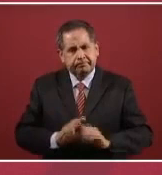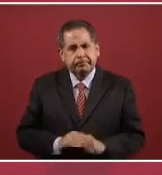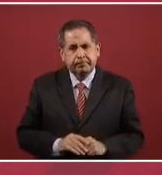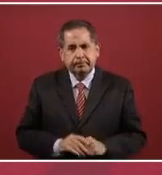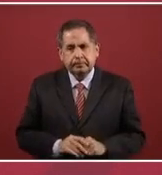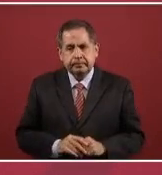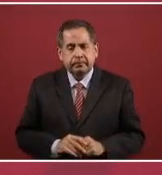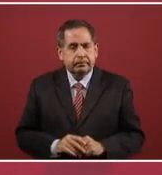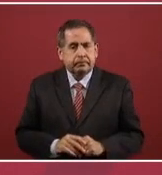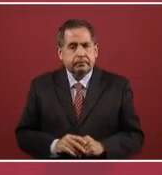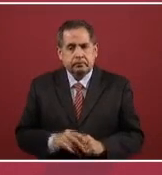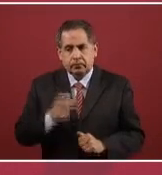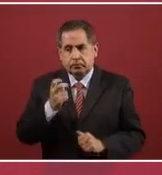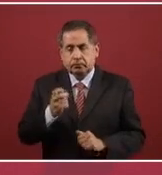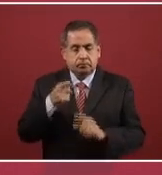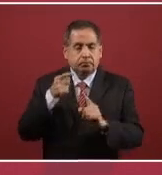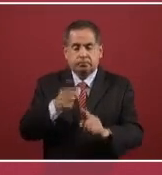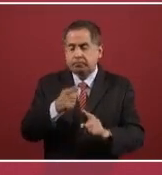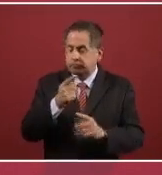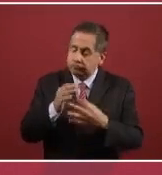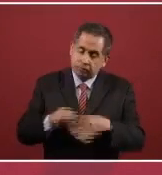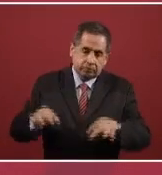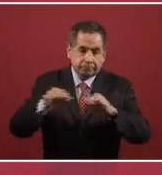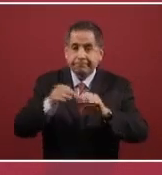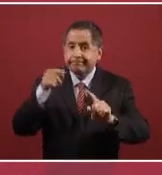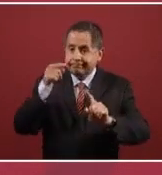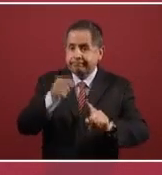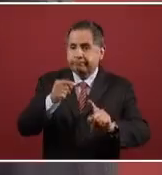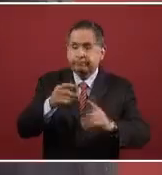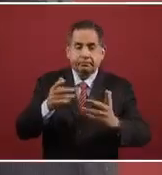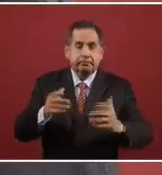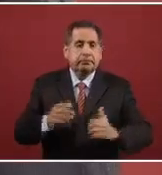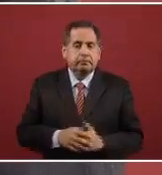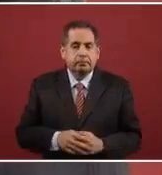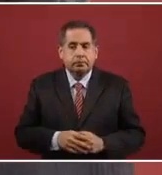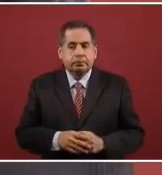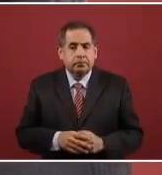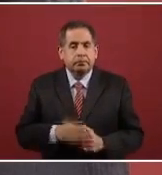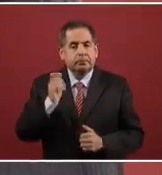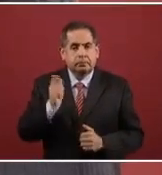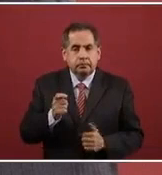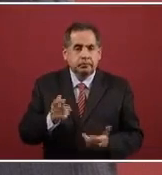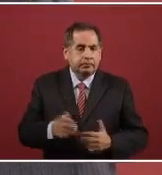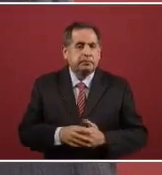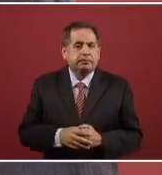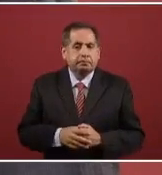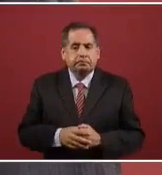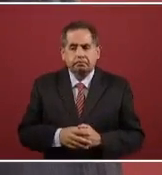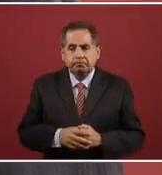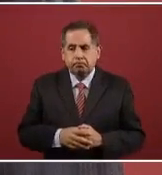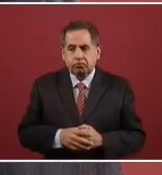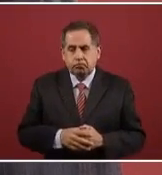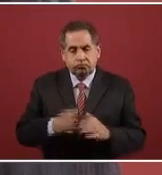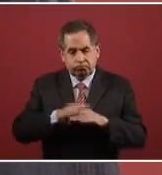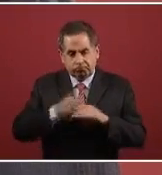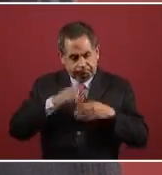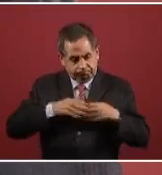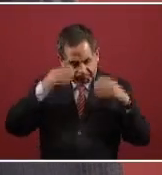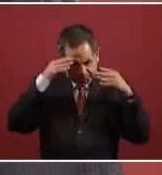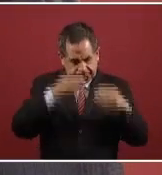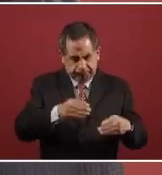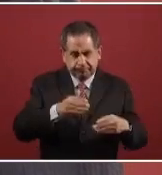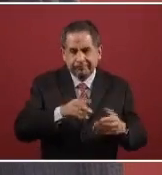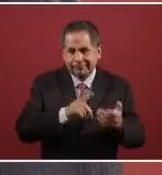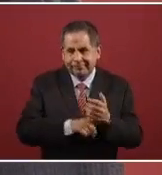Ese es el asunto principal, es lo que más me ocupa.